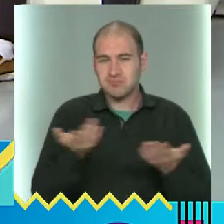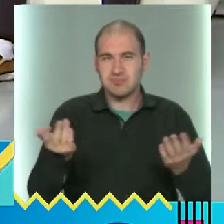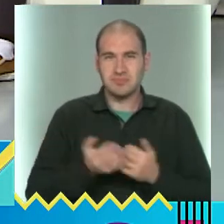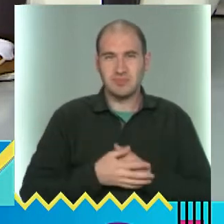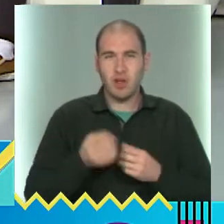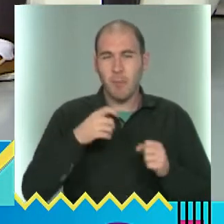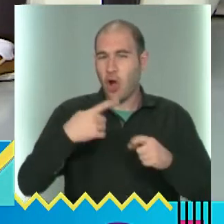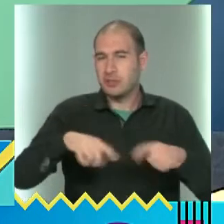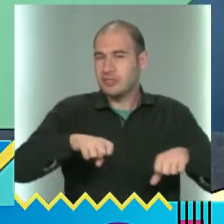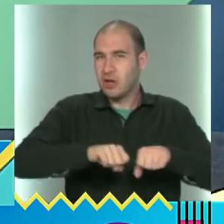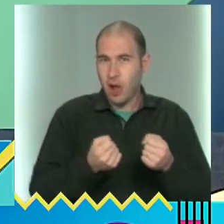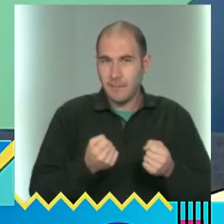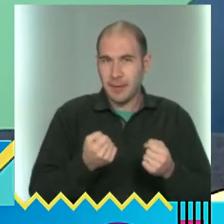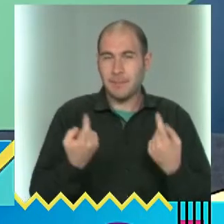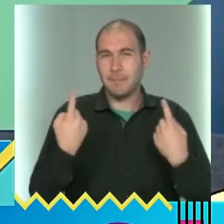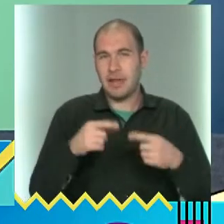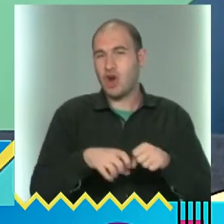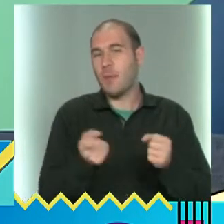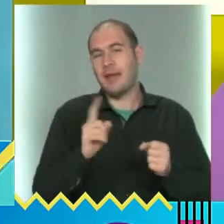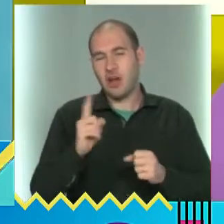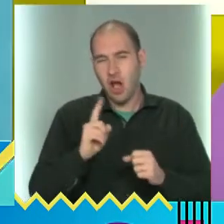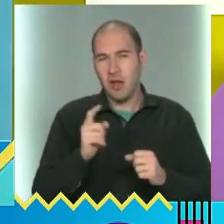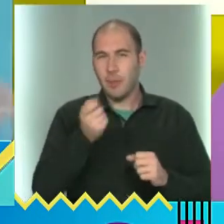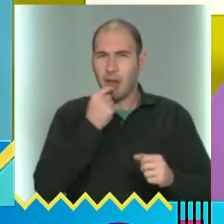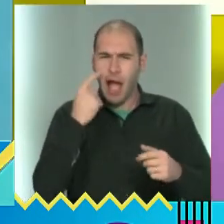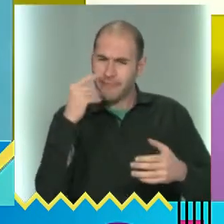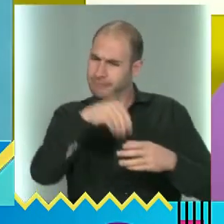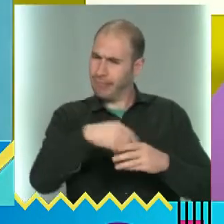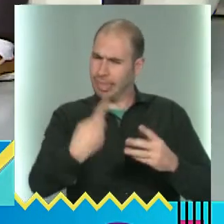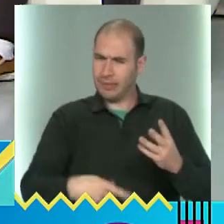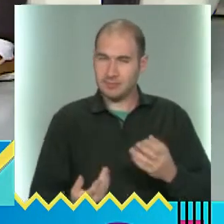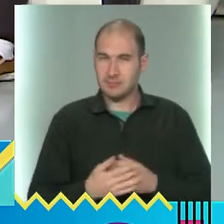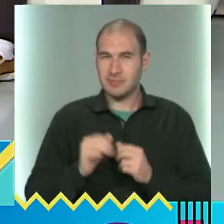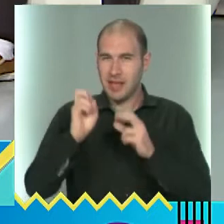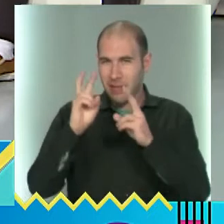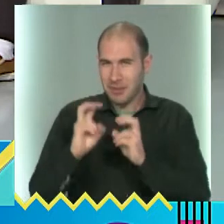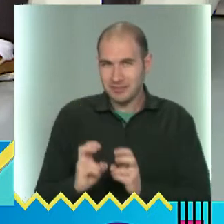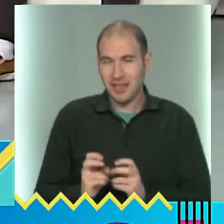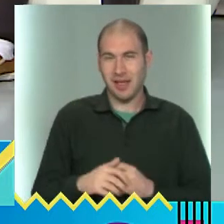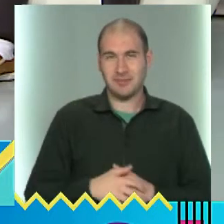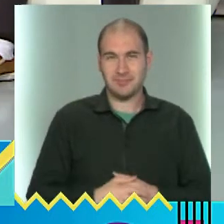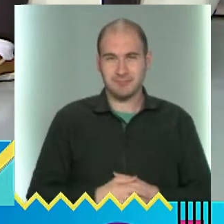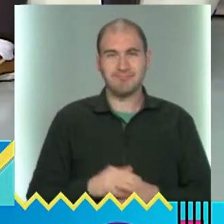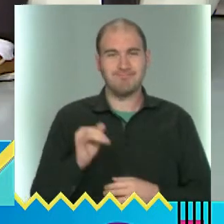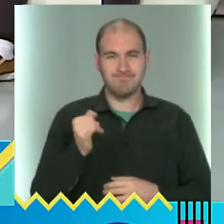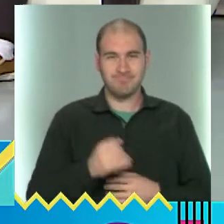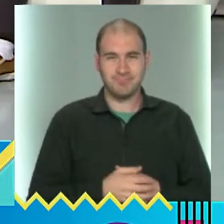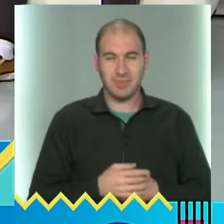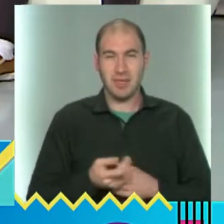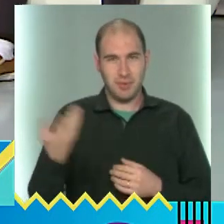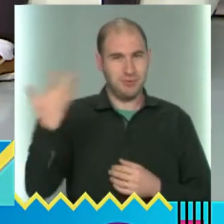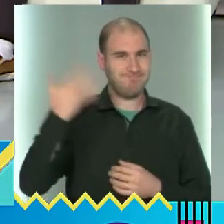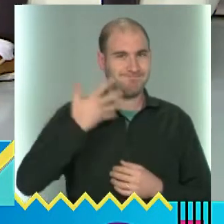tener que romper algo, pero en realidad no es romperlo, sino es tratar de ver qué hay adentro, Investigar. ¿no? Investigarlo. Ahí está. Más de una vez nos han